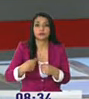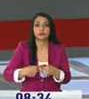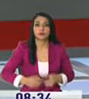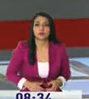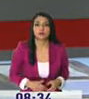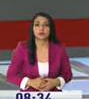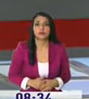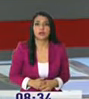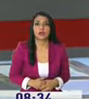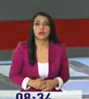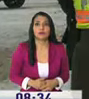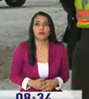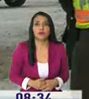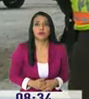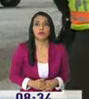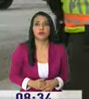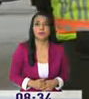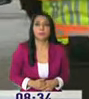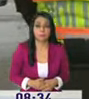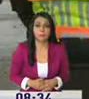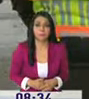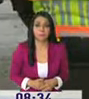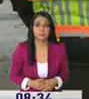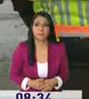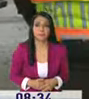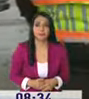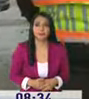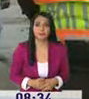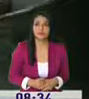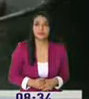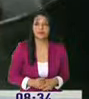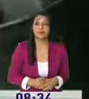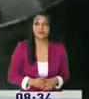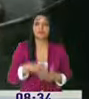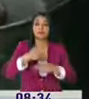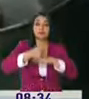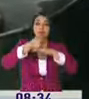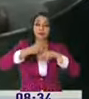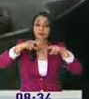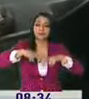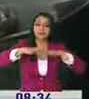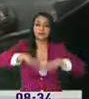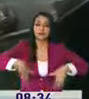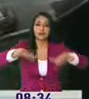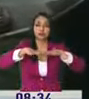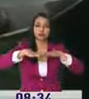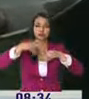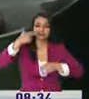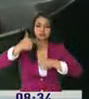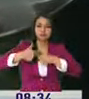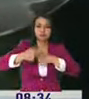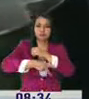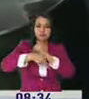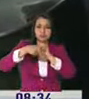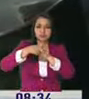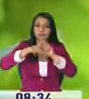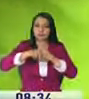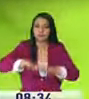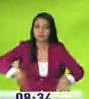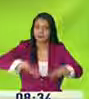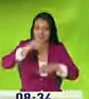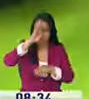Quito. Que por varios días agentes de la Unidad de Investigación de Delitos Energéticos e Hidrocarburíferos de la Policía